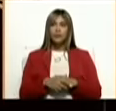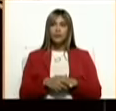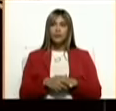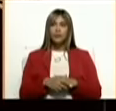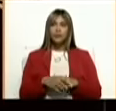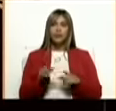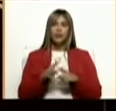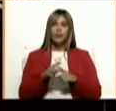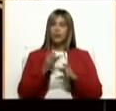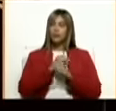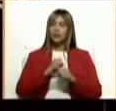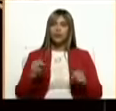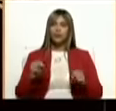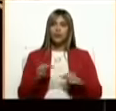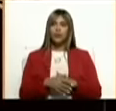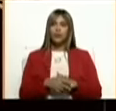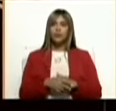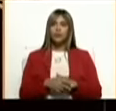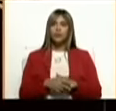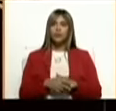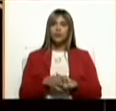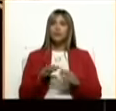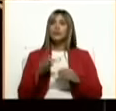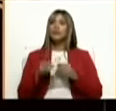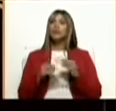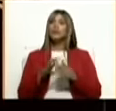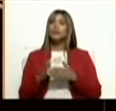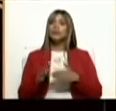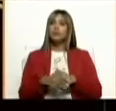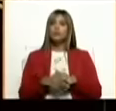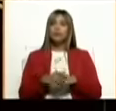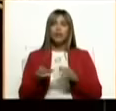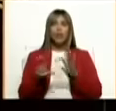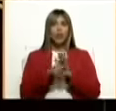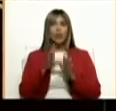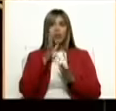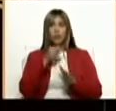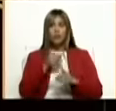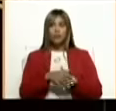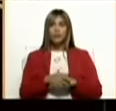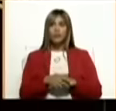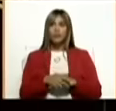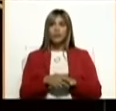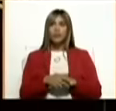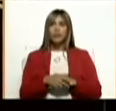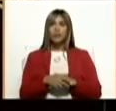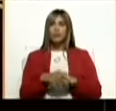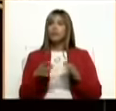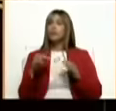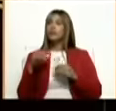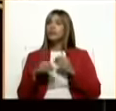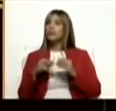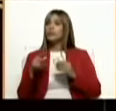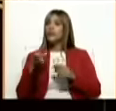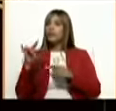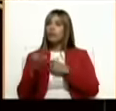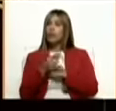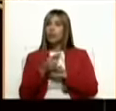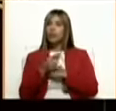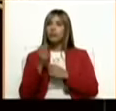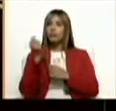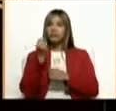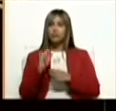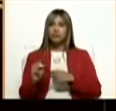de los colmos radica en el hecho de que de manera ilegal, de manera ilegítima, de manera espuria,